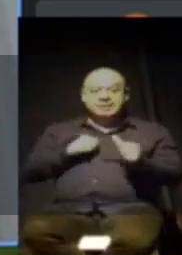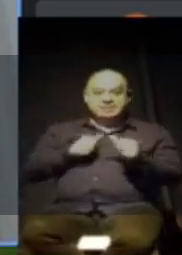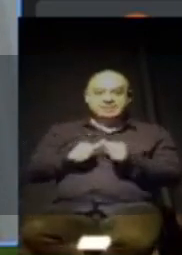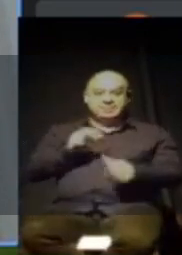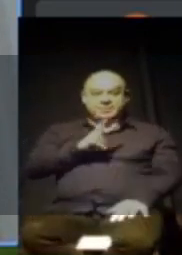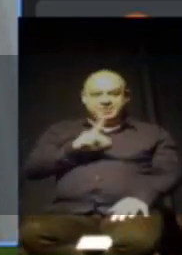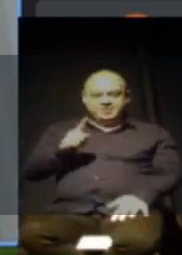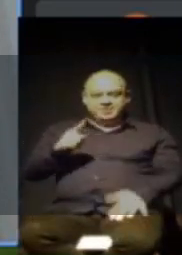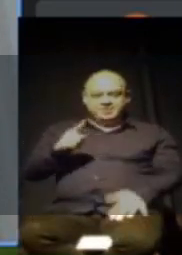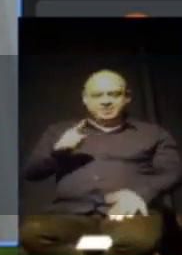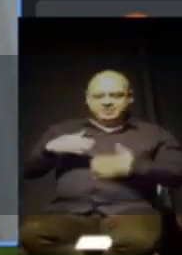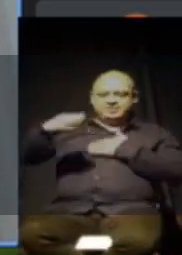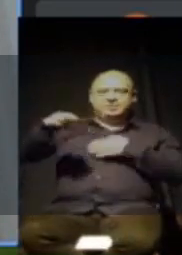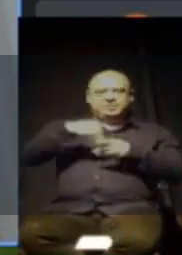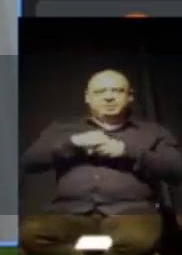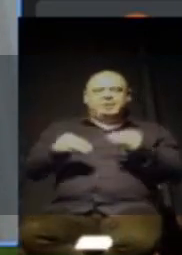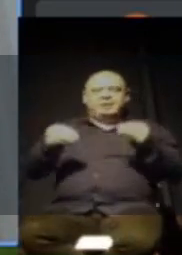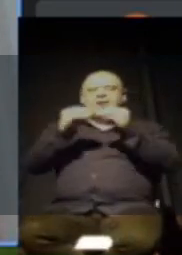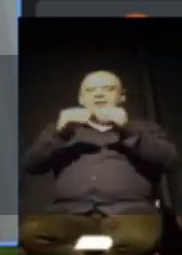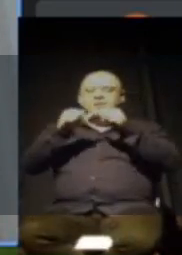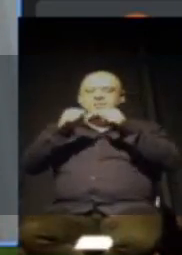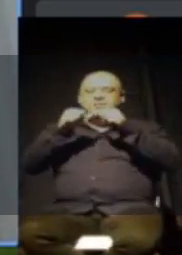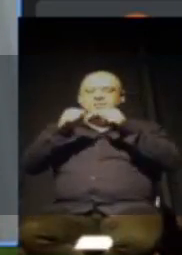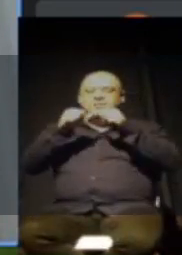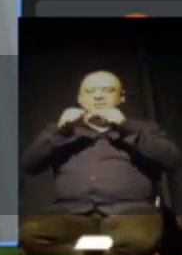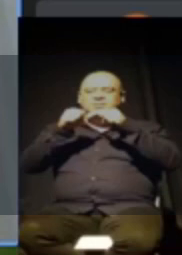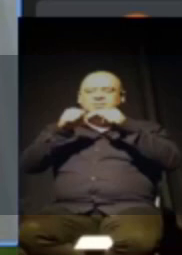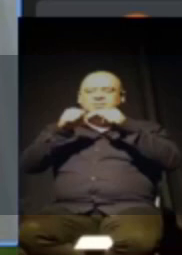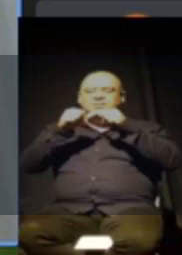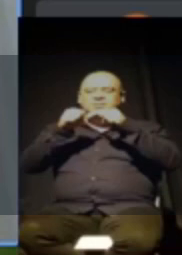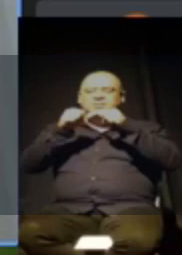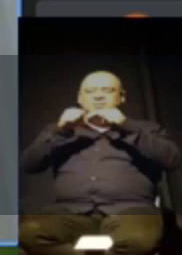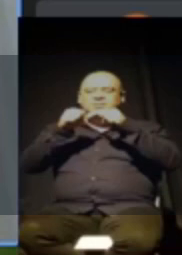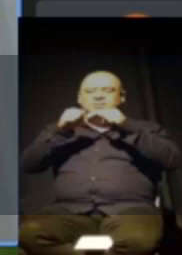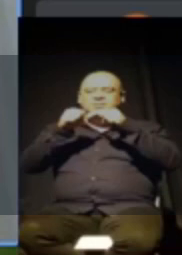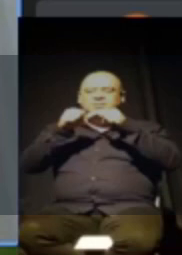XXI, es el de la expansión planetaria de los mercados,